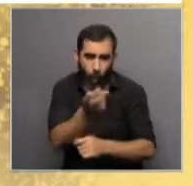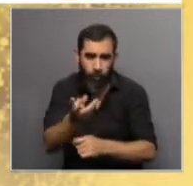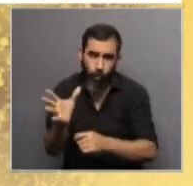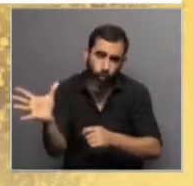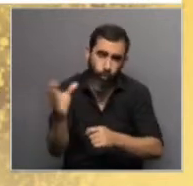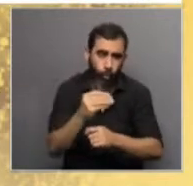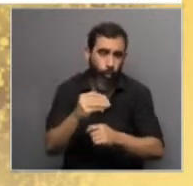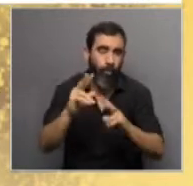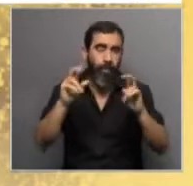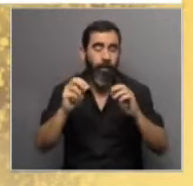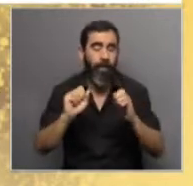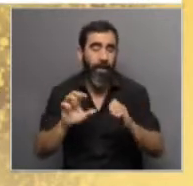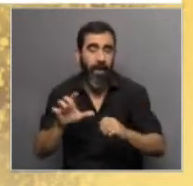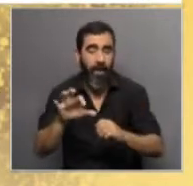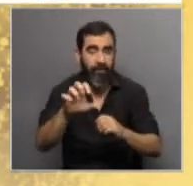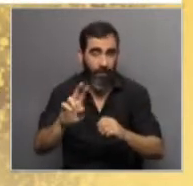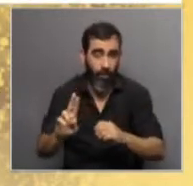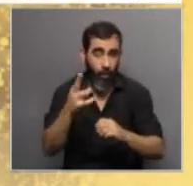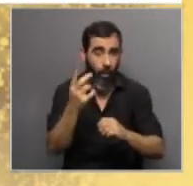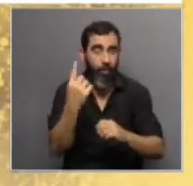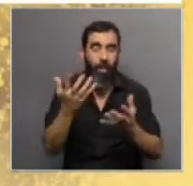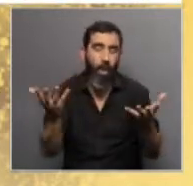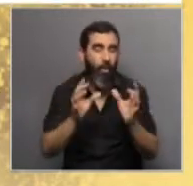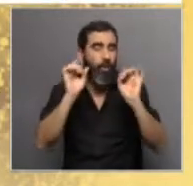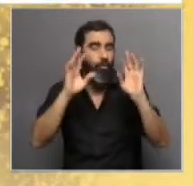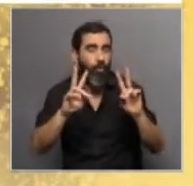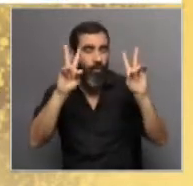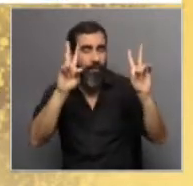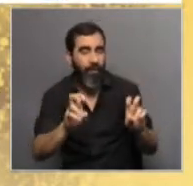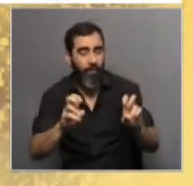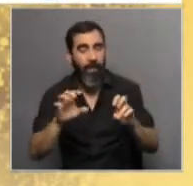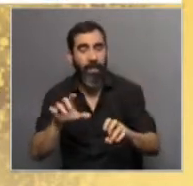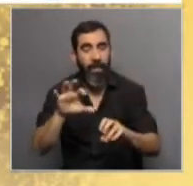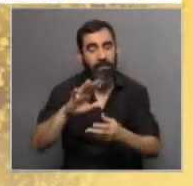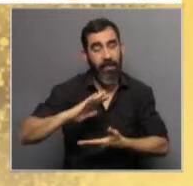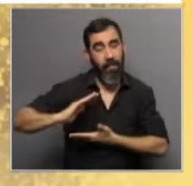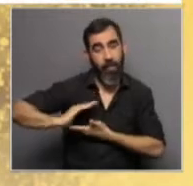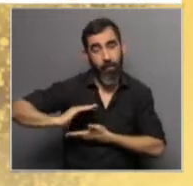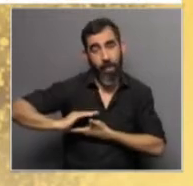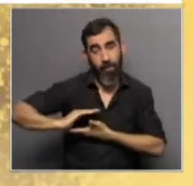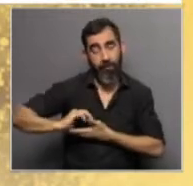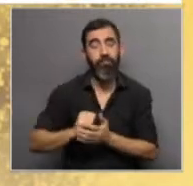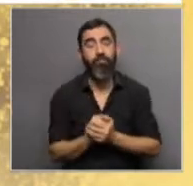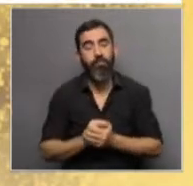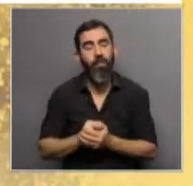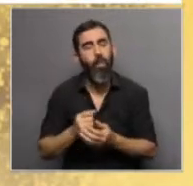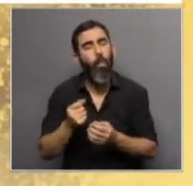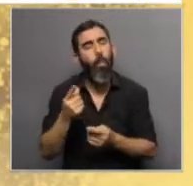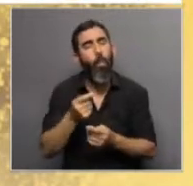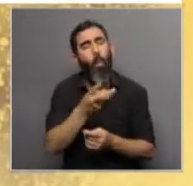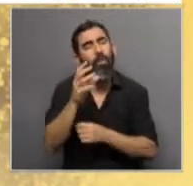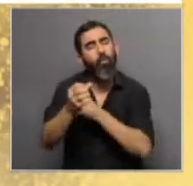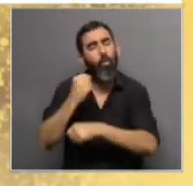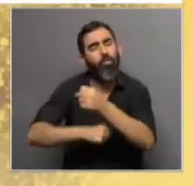toda la evolución del cáncer en Uruguay, aunque hoy nos vamos a detener puntualmente en el cáncer de mama. ¿Ustedes cuántos años tiene